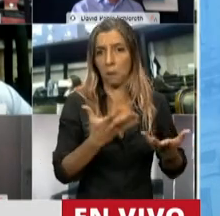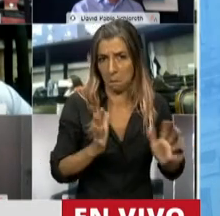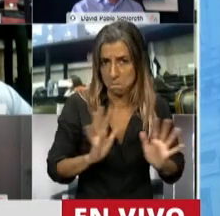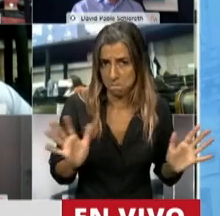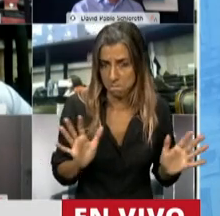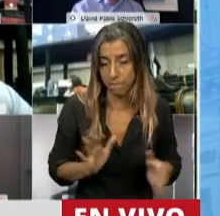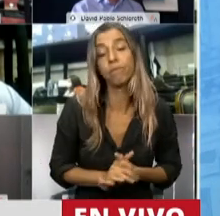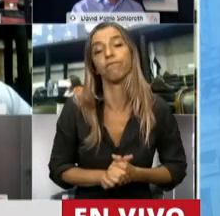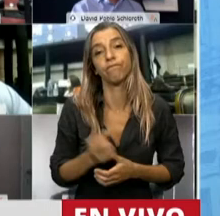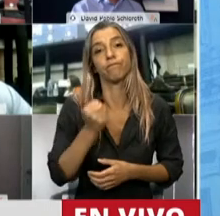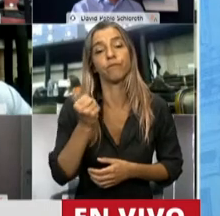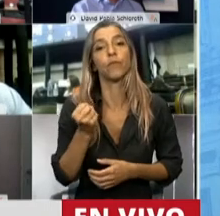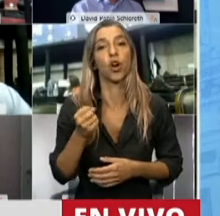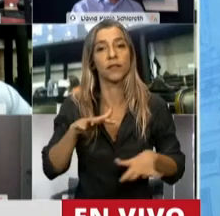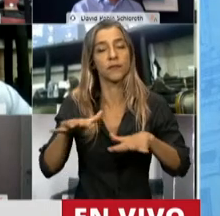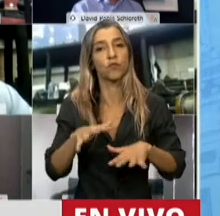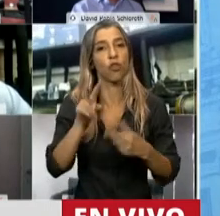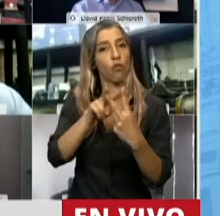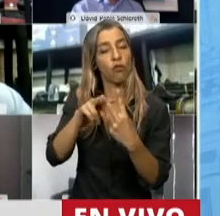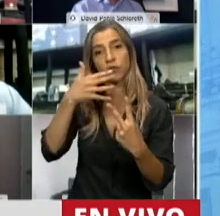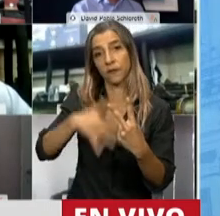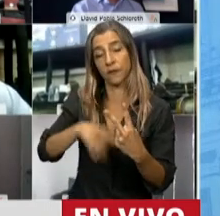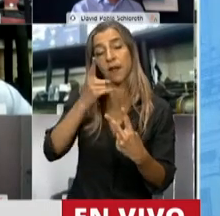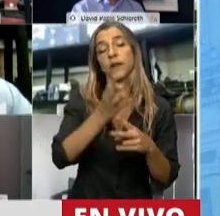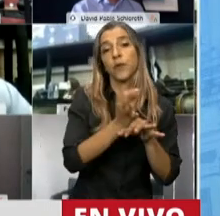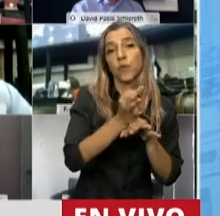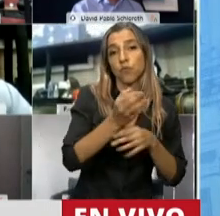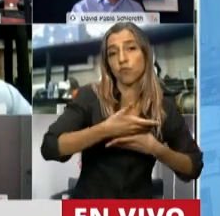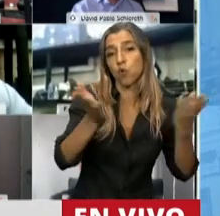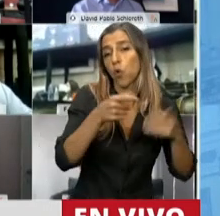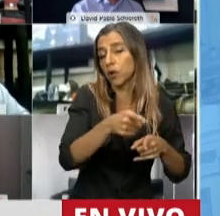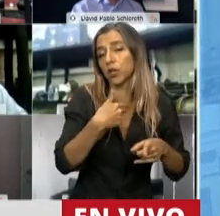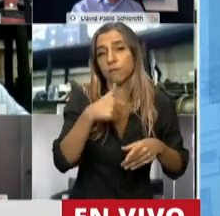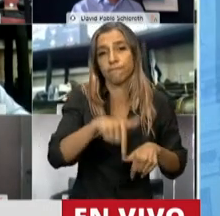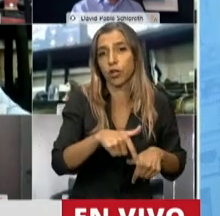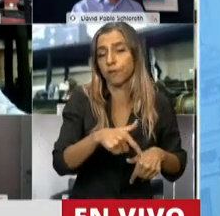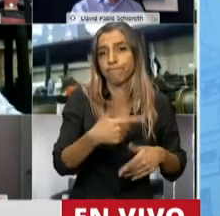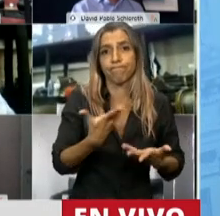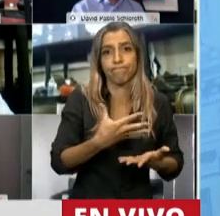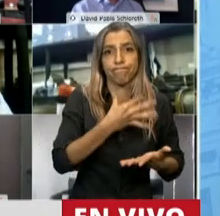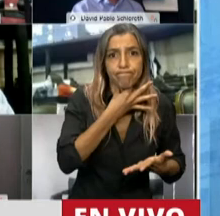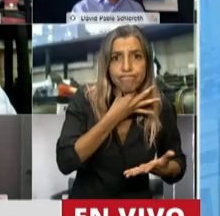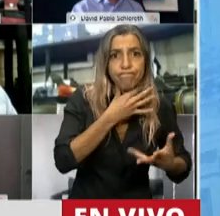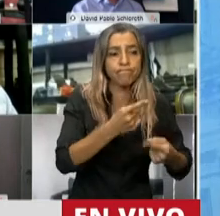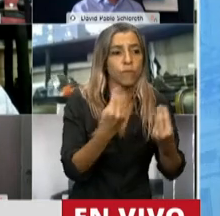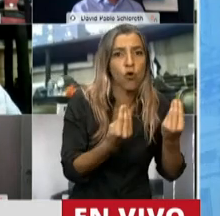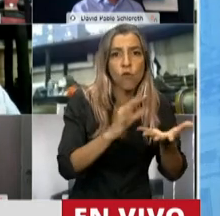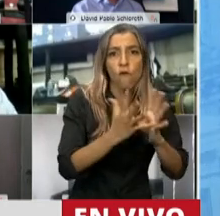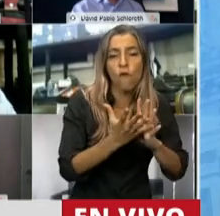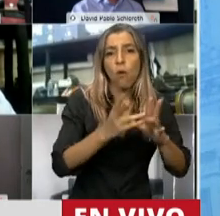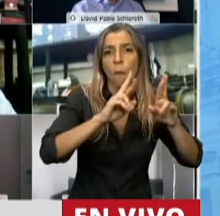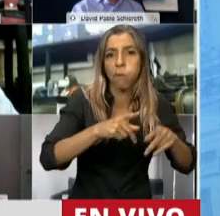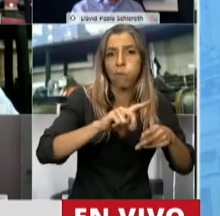en cuenta. Un sistema educativo público que se encuentra exigido al máximo con la consiguiente necesidad de crear políticas